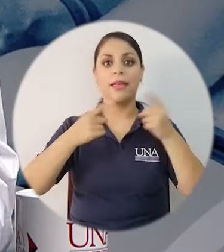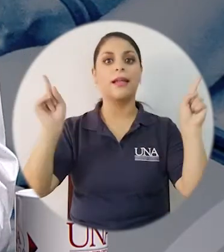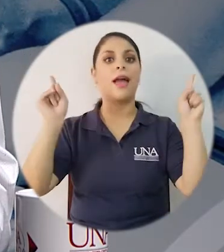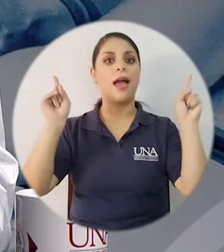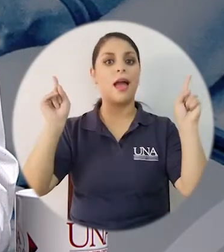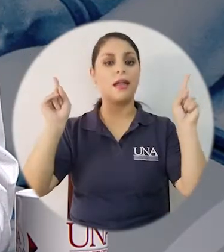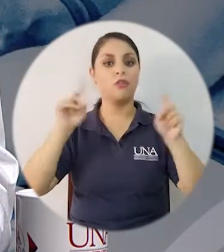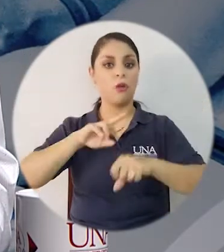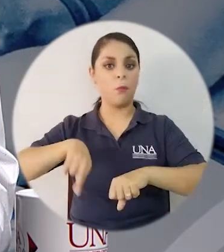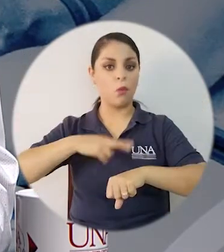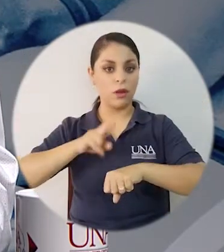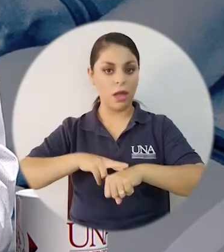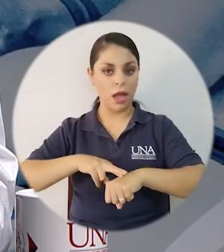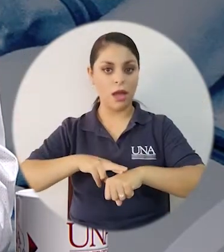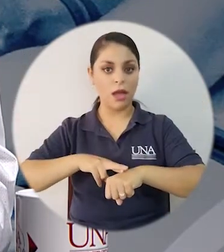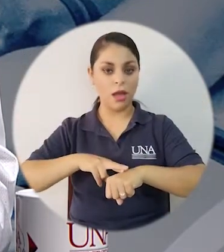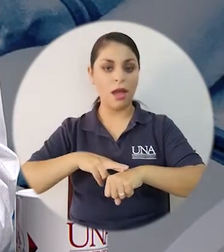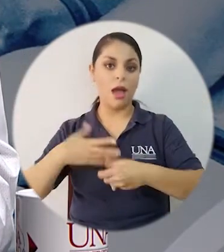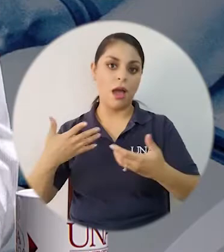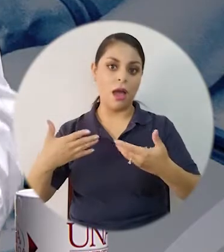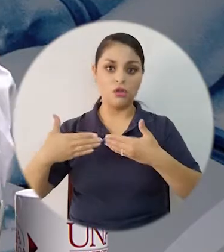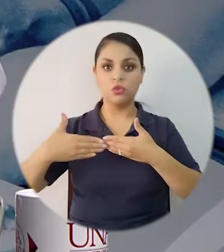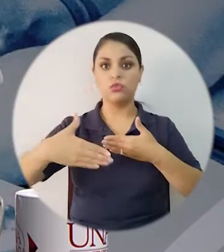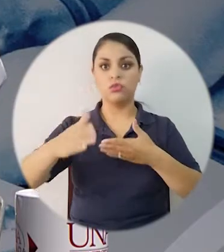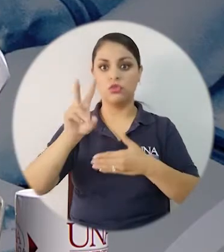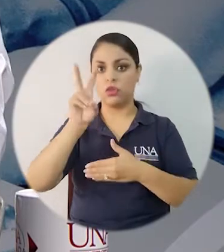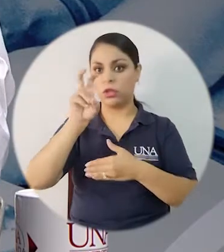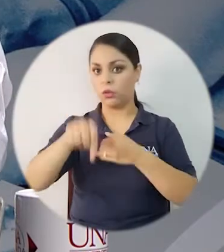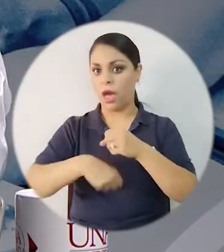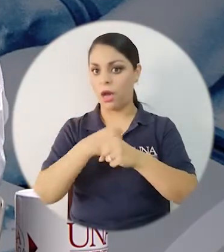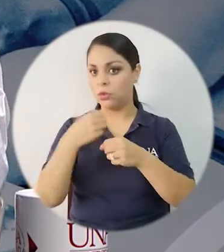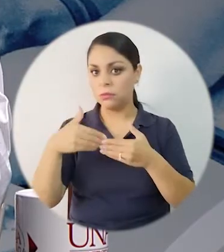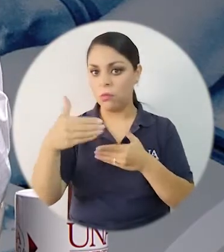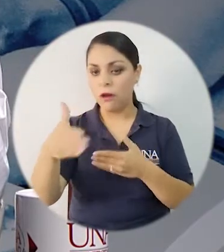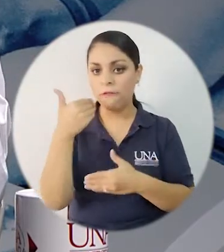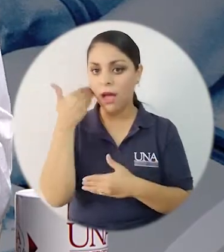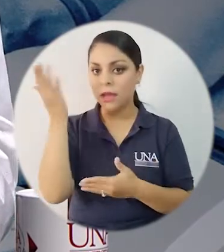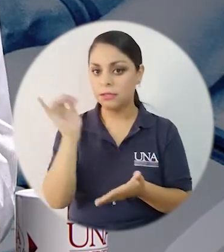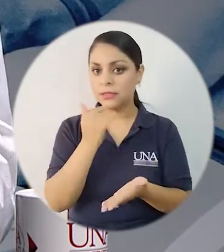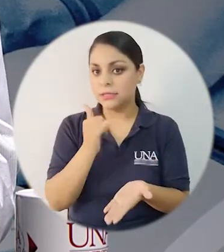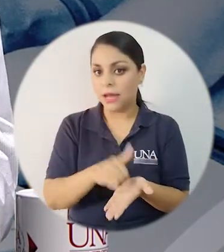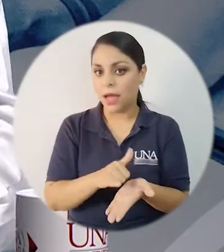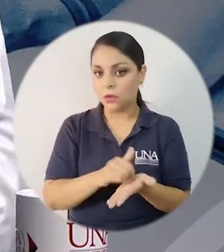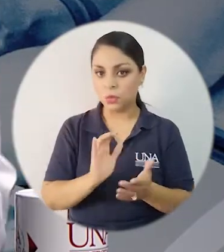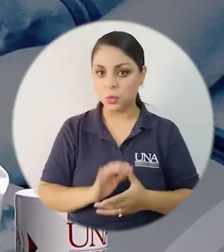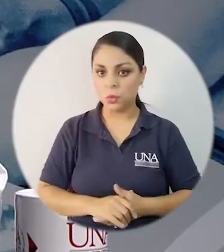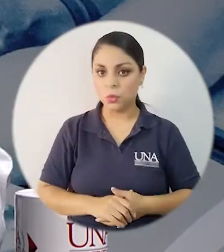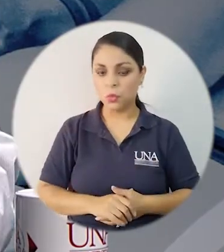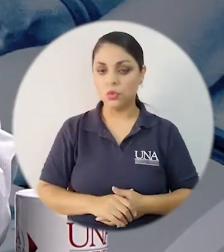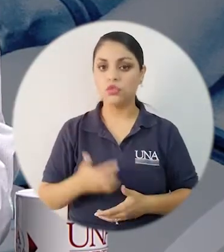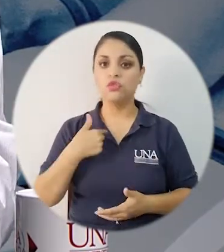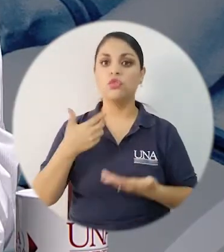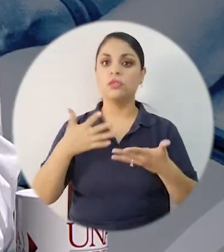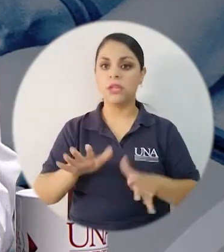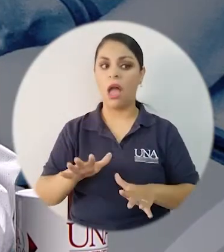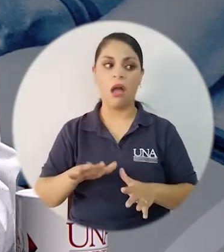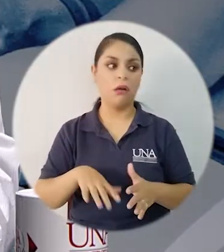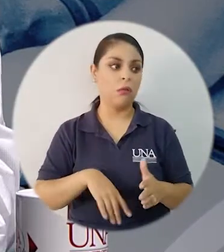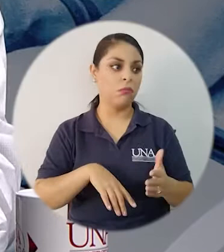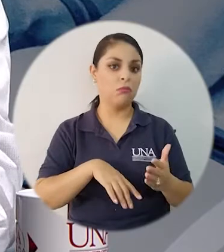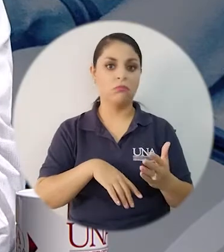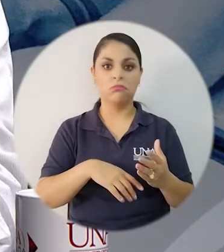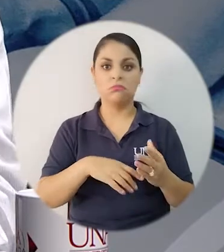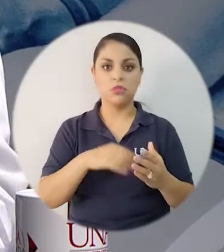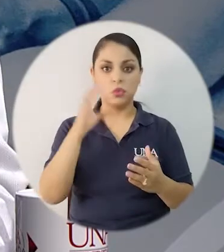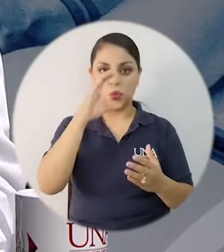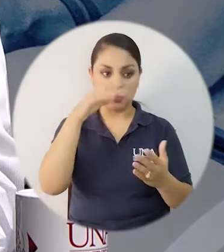declarar la república. La república. Claro, sí, 200 años después es muy fácil decir eso. Cuando yo ya Claro. me leí, ¿verdad? Y cuando ya fui a las